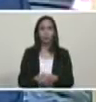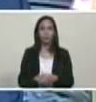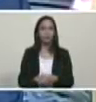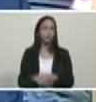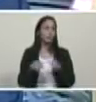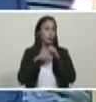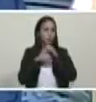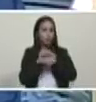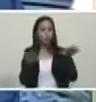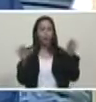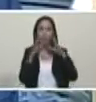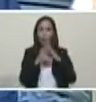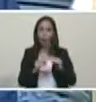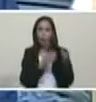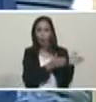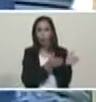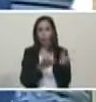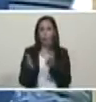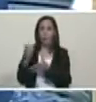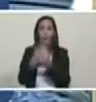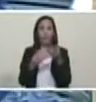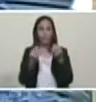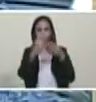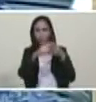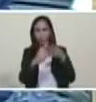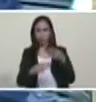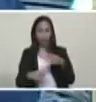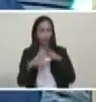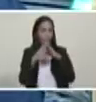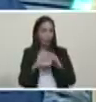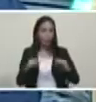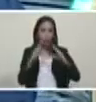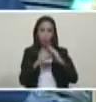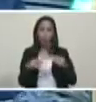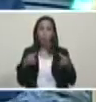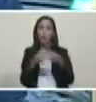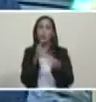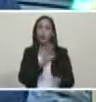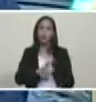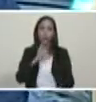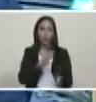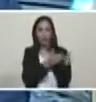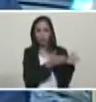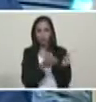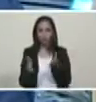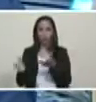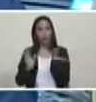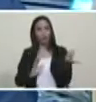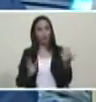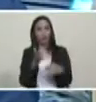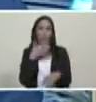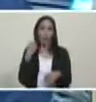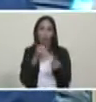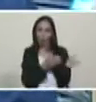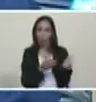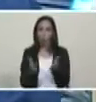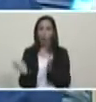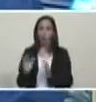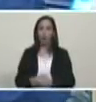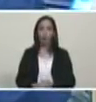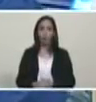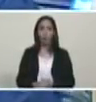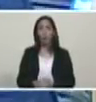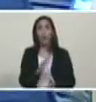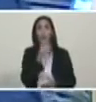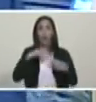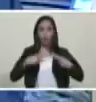de todos los partidos, del gran polo patriótico, de todas las fuerzas sociales, organizarse cada vez mejor. De los